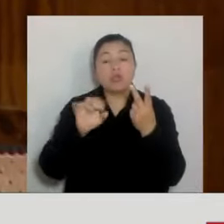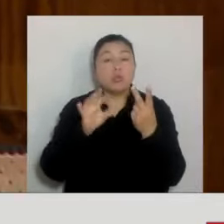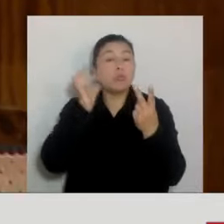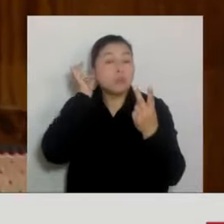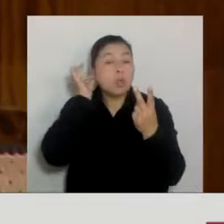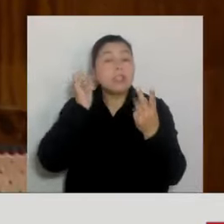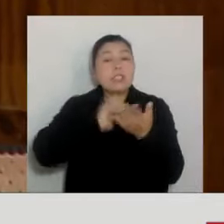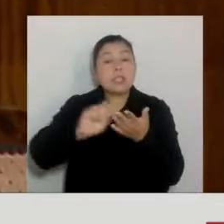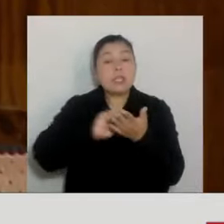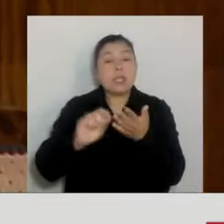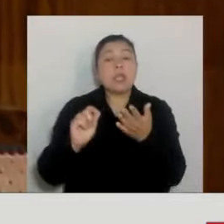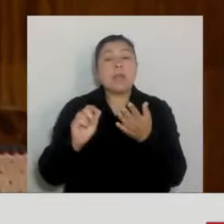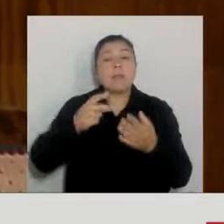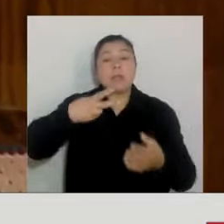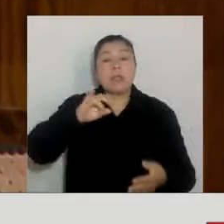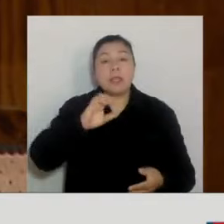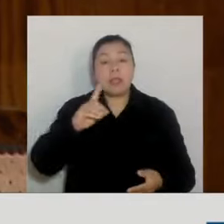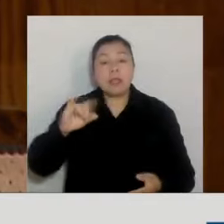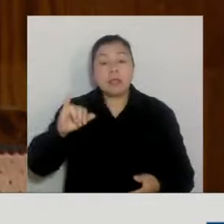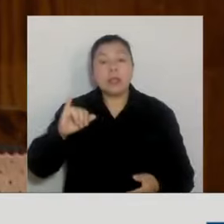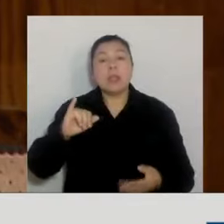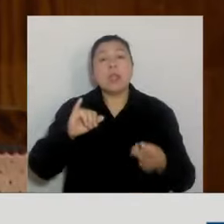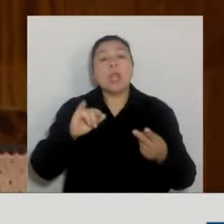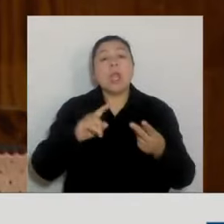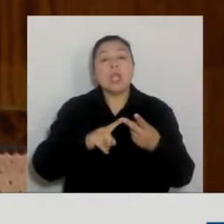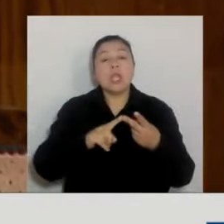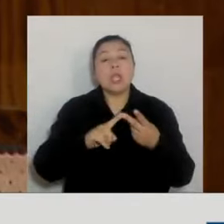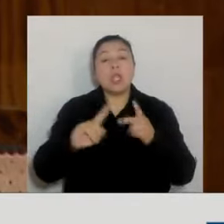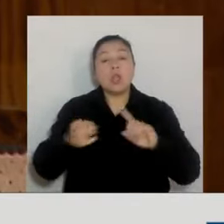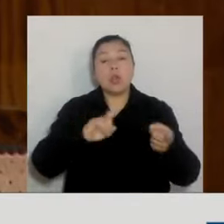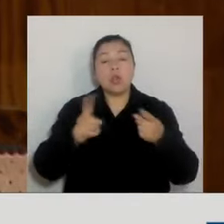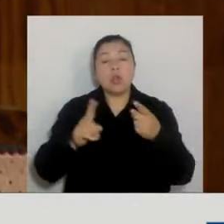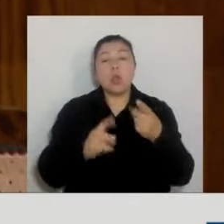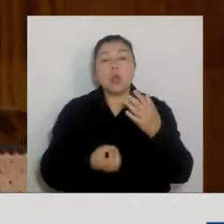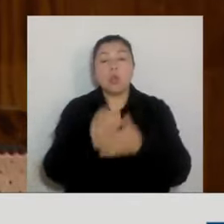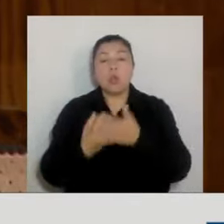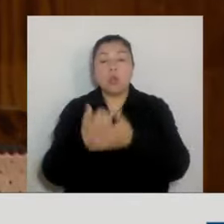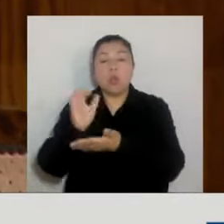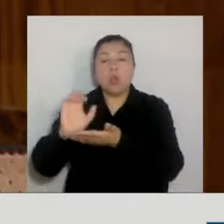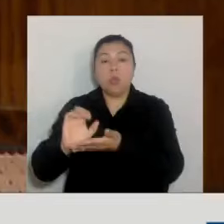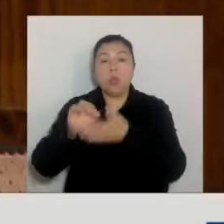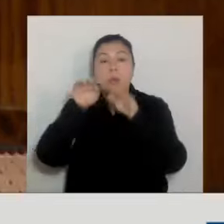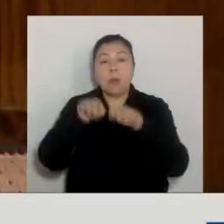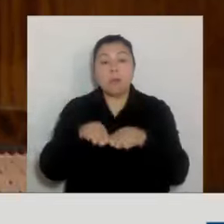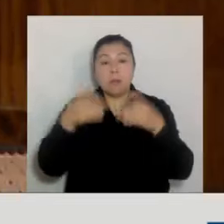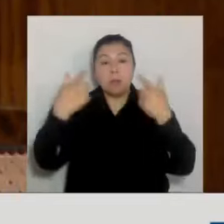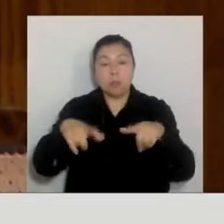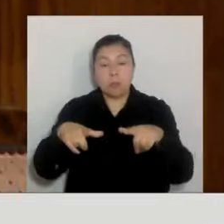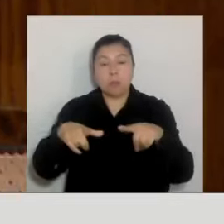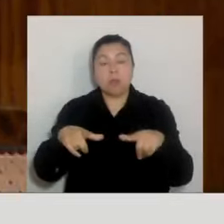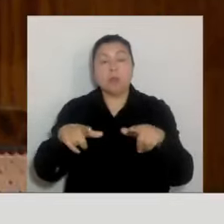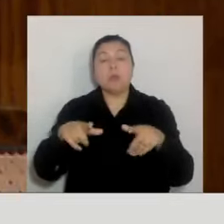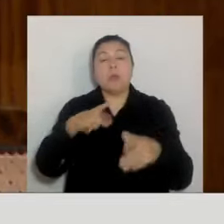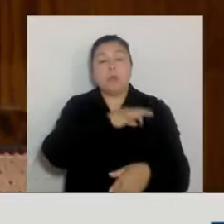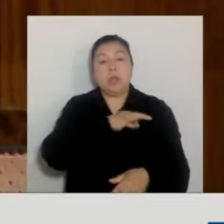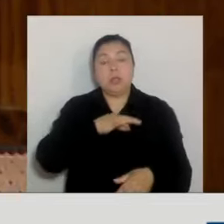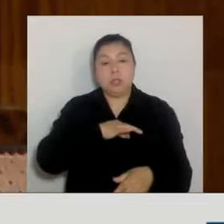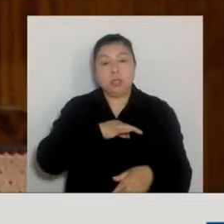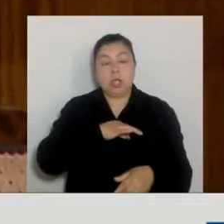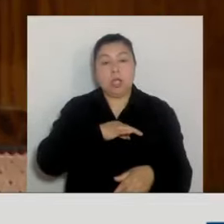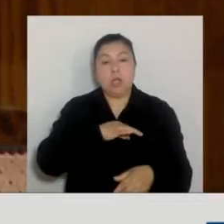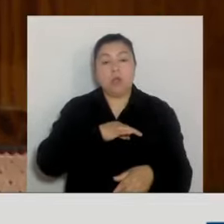heidy bermer y del coordinador de modernización del estado de la misma cartera señor Rodrigo